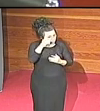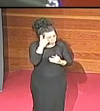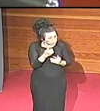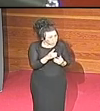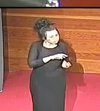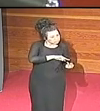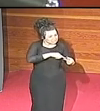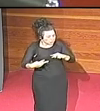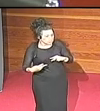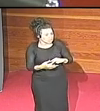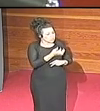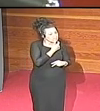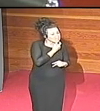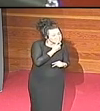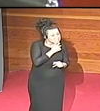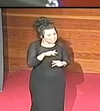da.